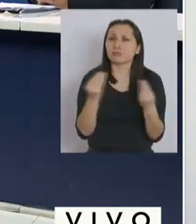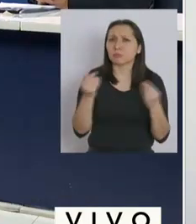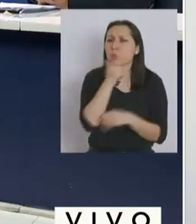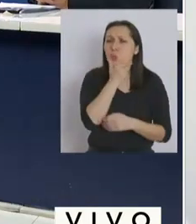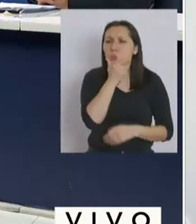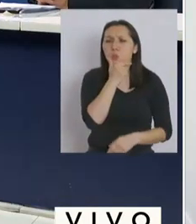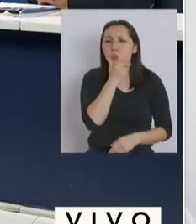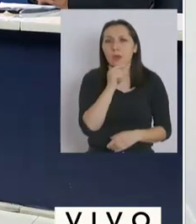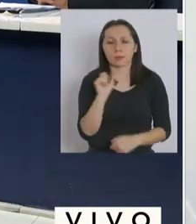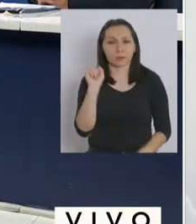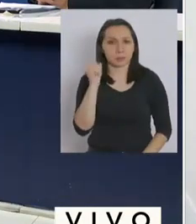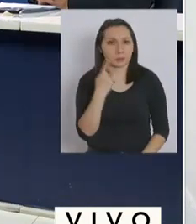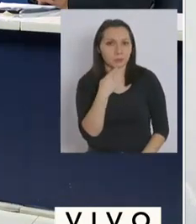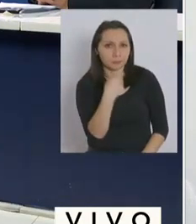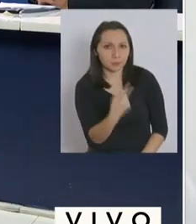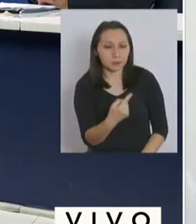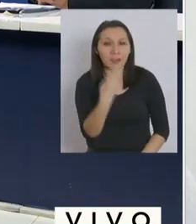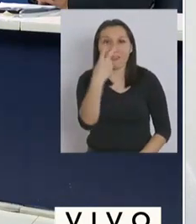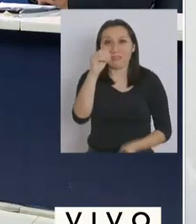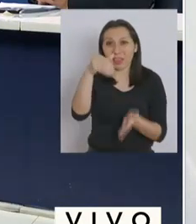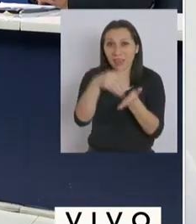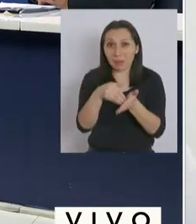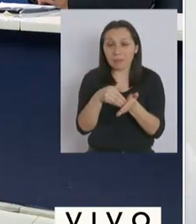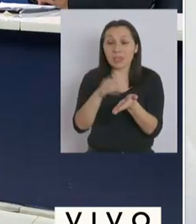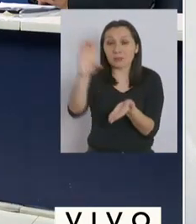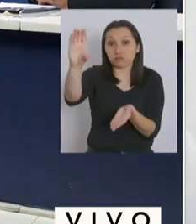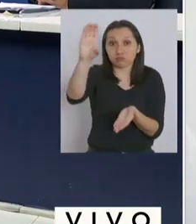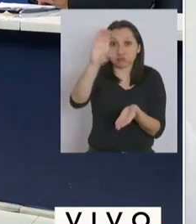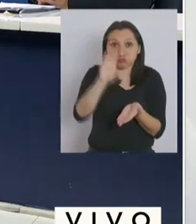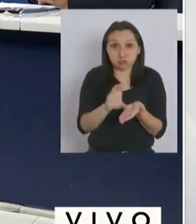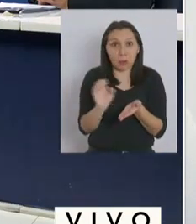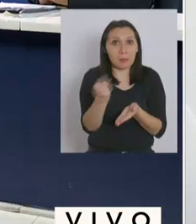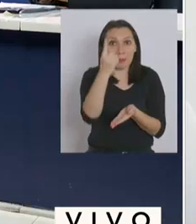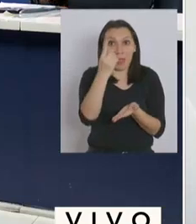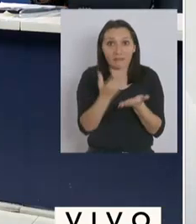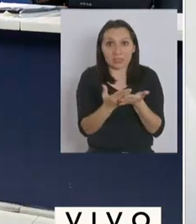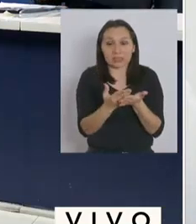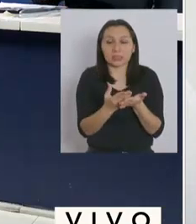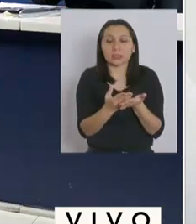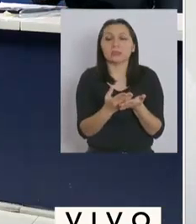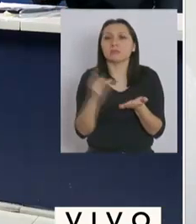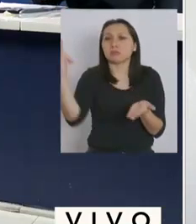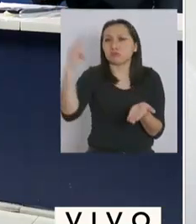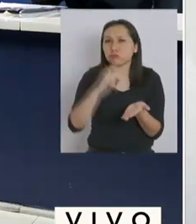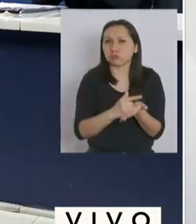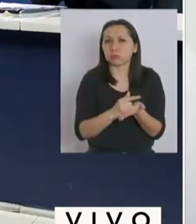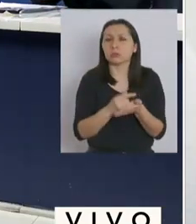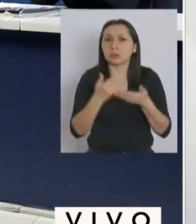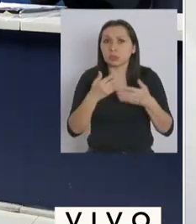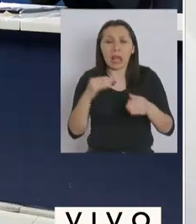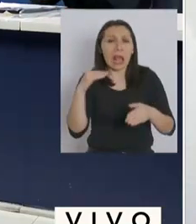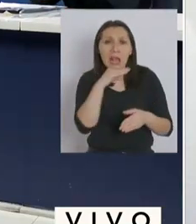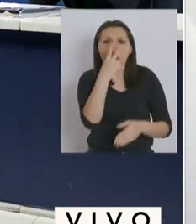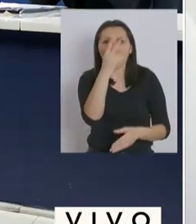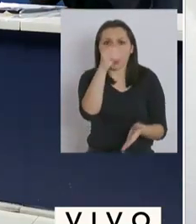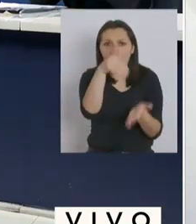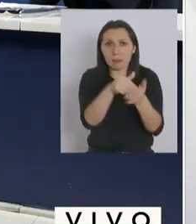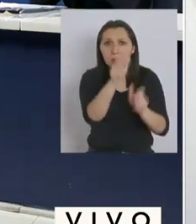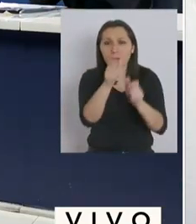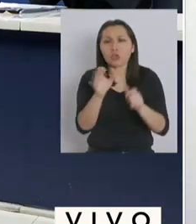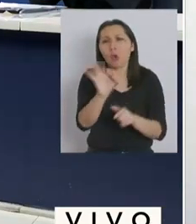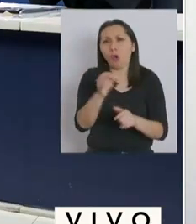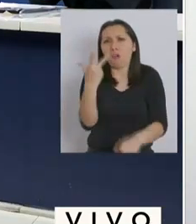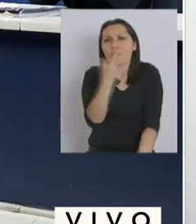dudas. Lo primero, de las 20.000 dosis que van a llegar en primer lugar, ¿se va a vacunar a 20.000 personas o a